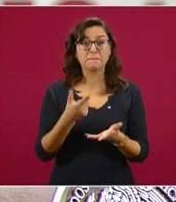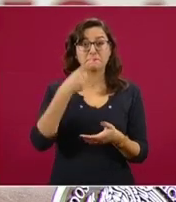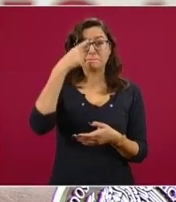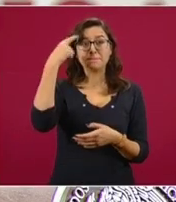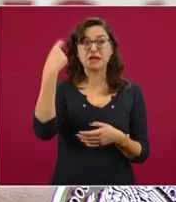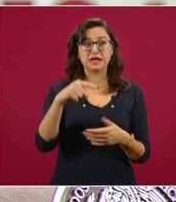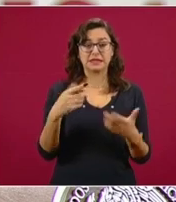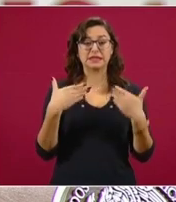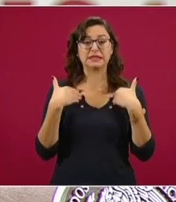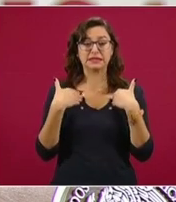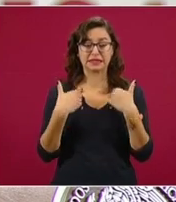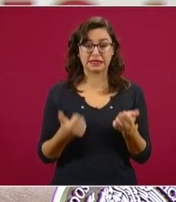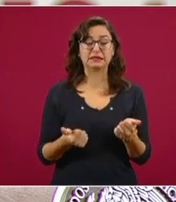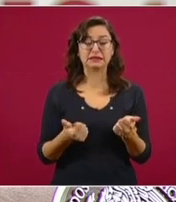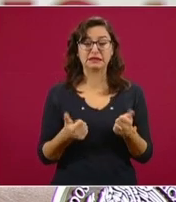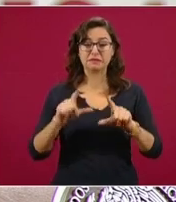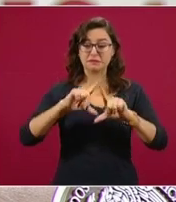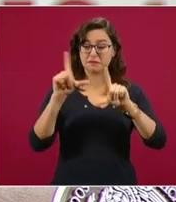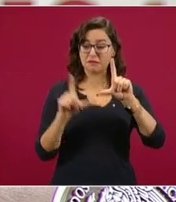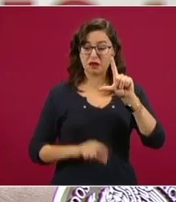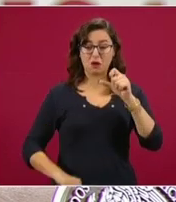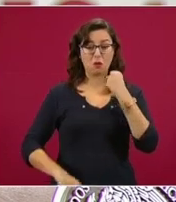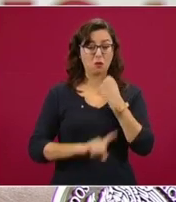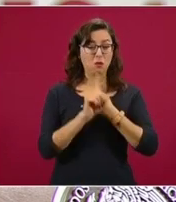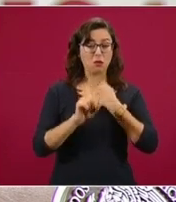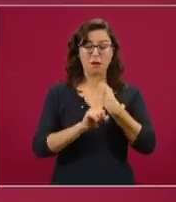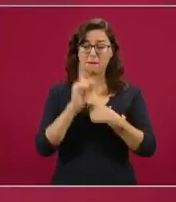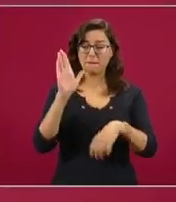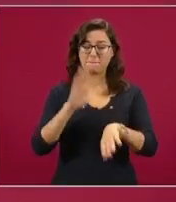que el principal problema de méxico